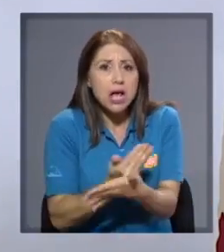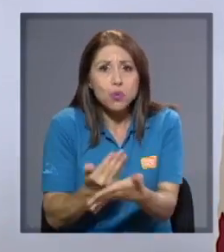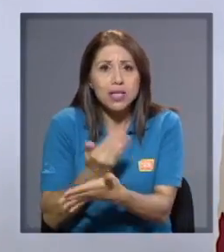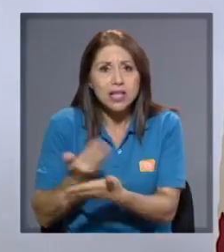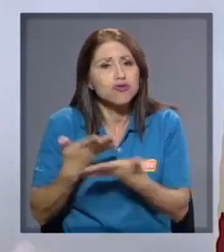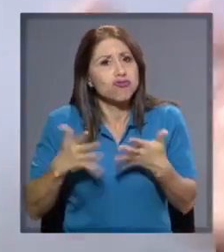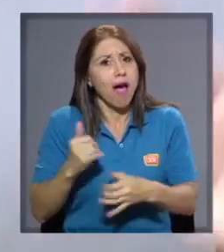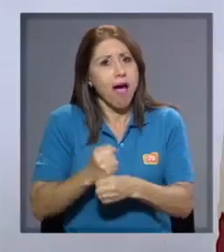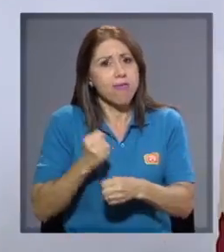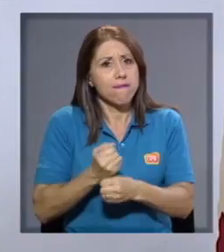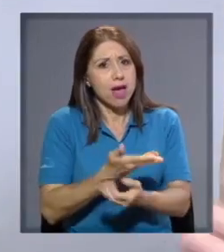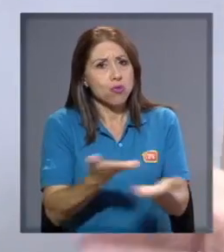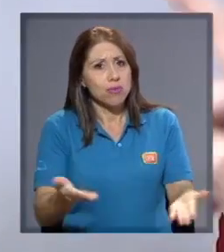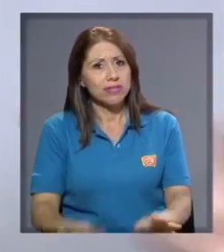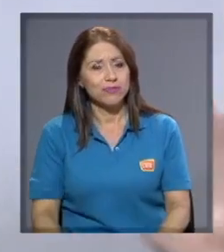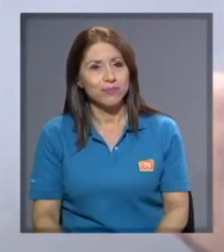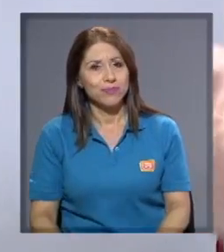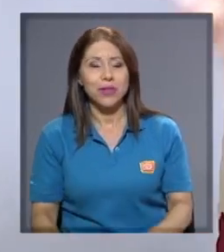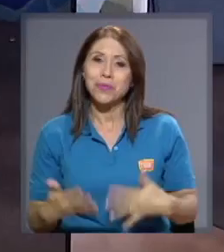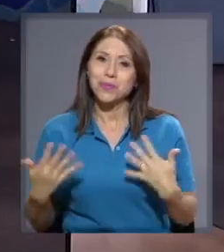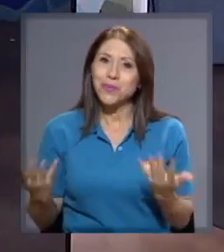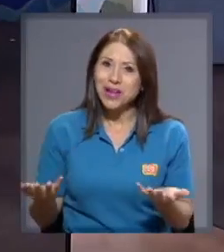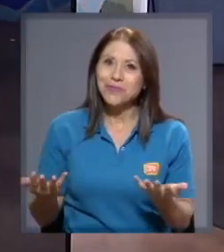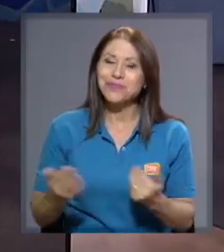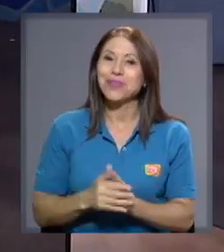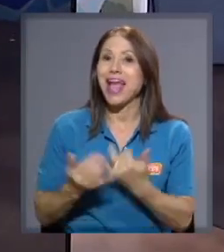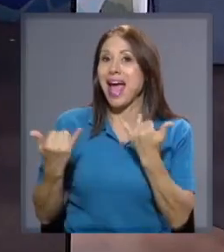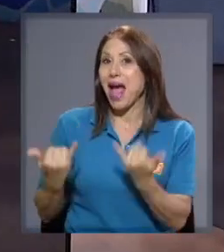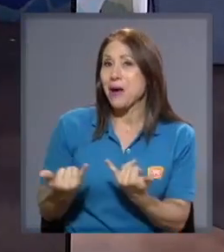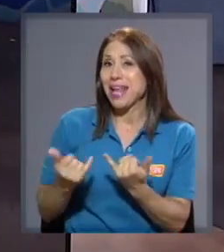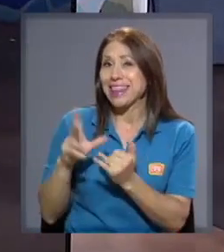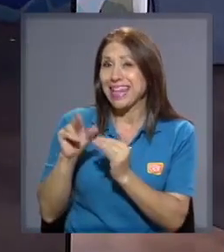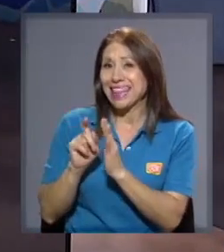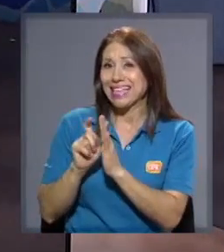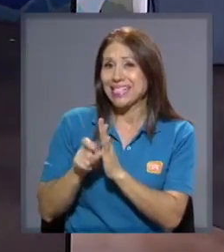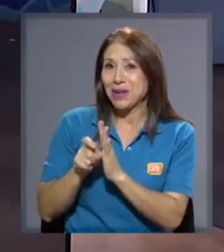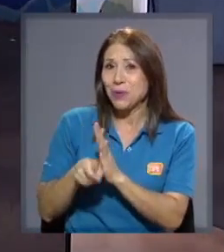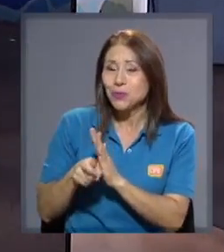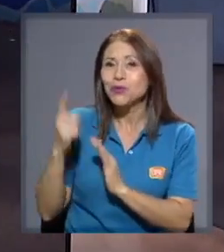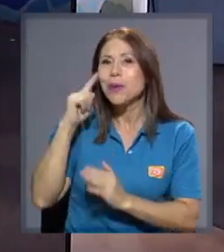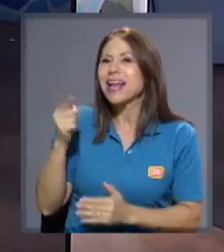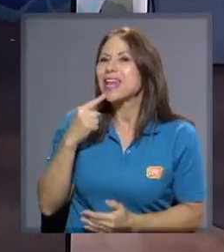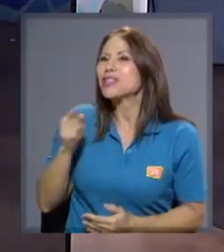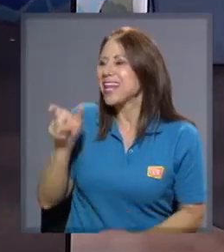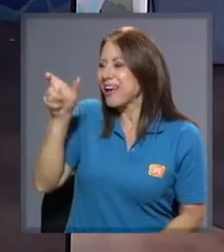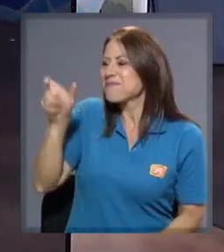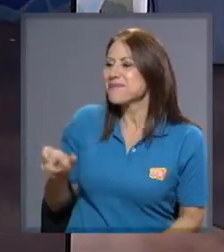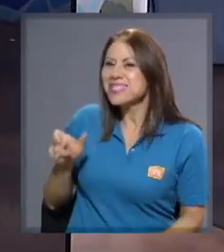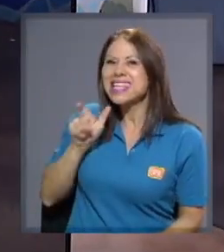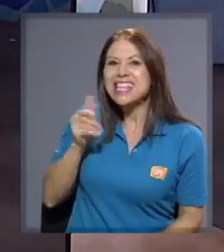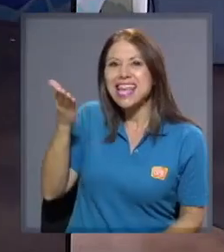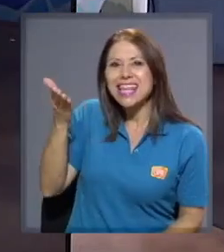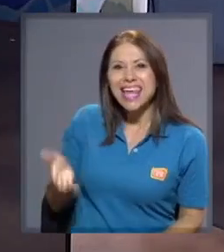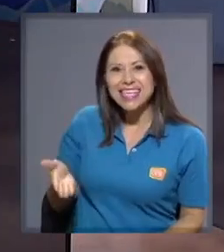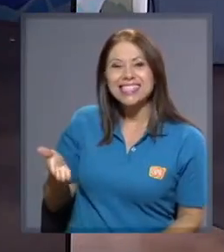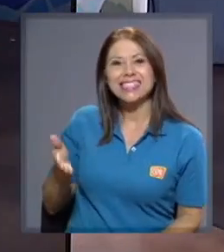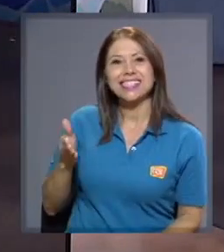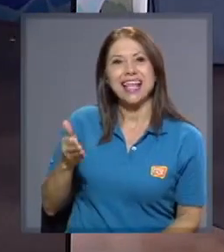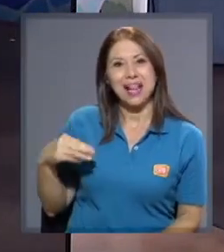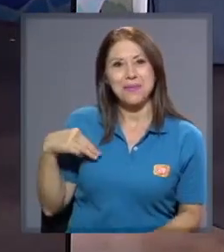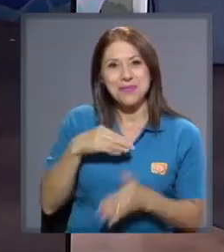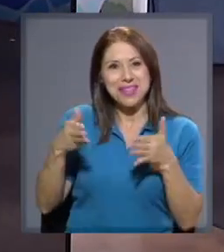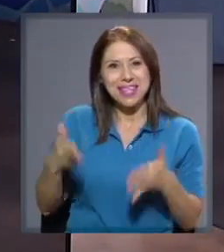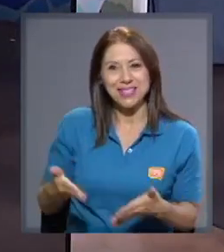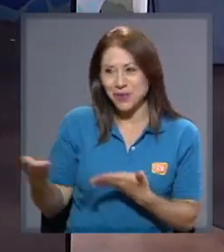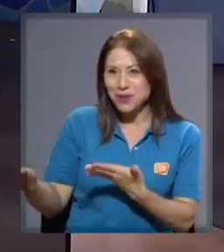pues se está trabajando bueno éste le dejó 30 segundos para que nos diga quién es este el señor ministro